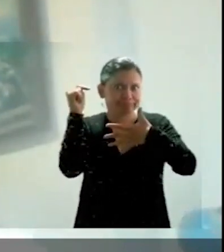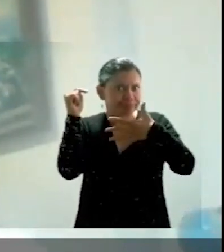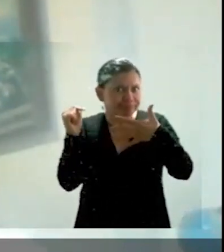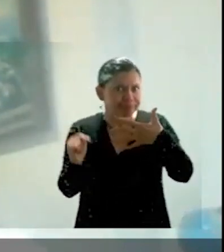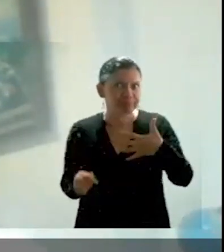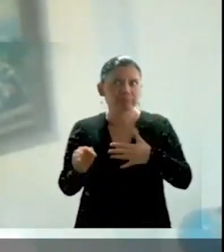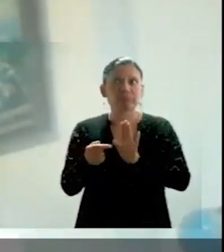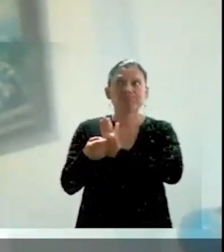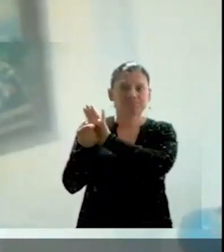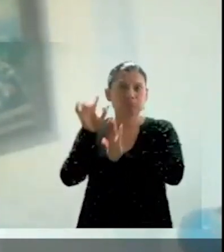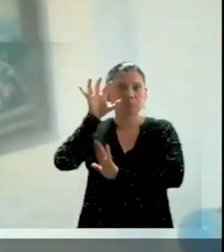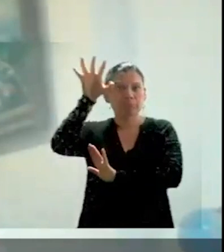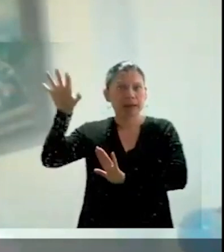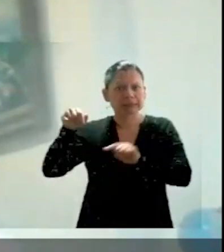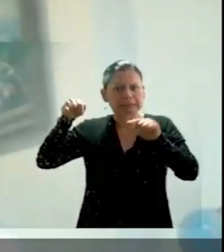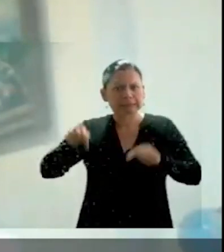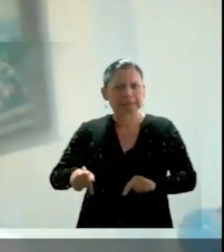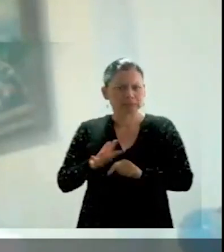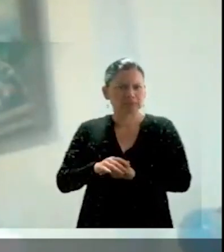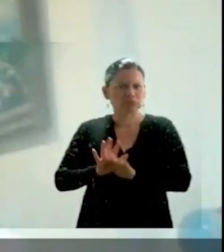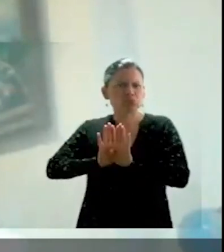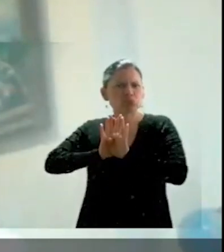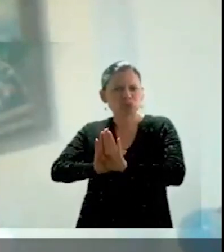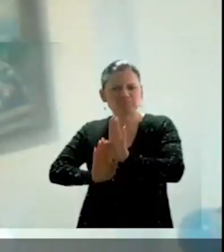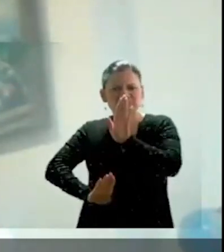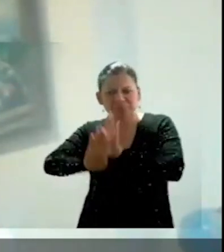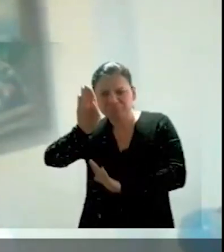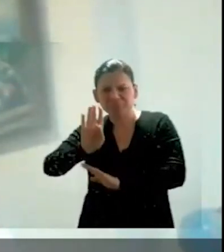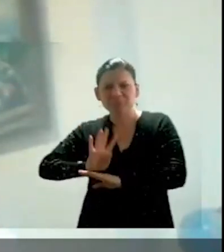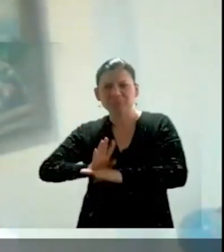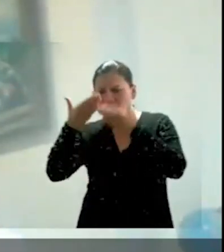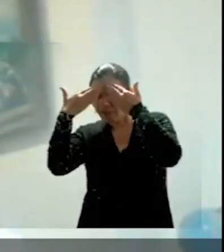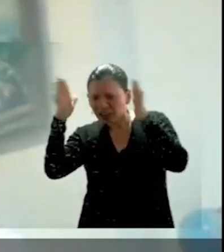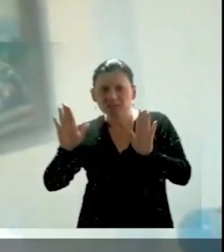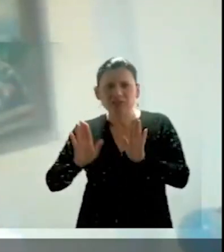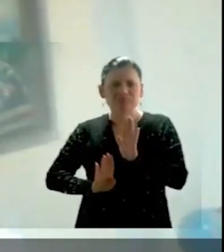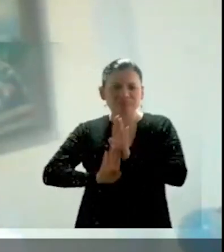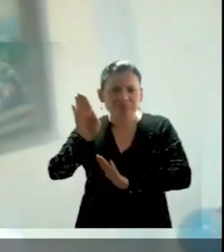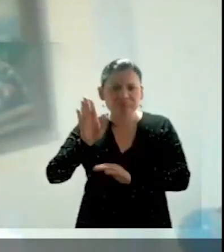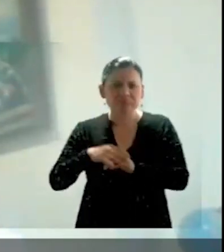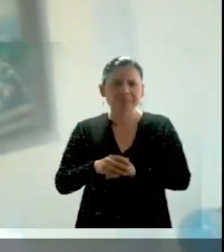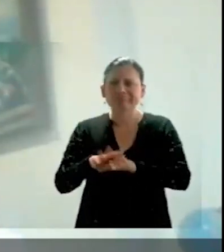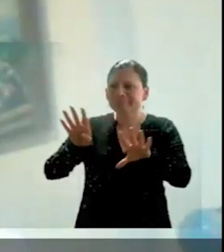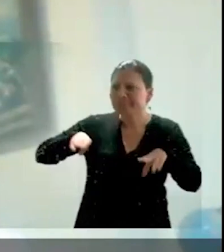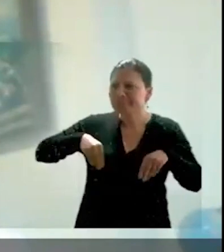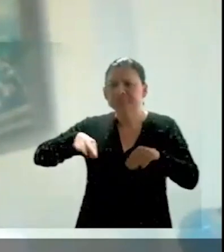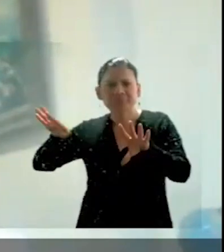en muchos países por su carácter progresista, por su